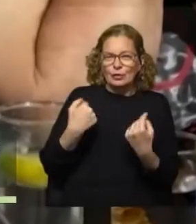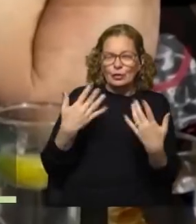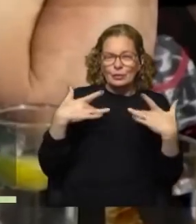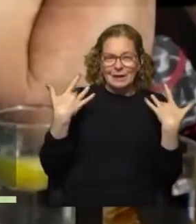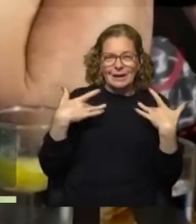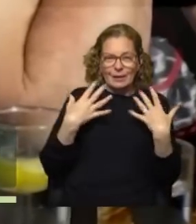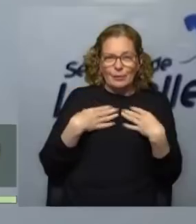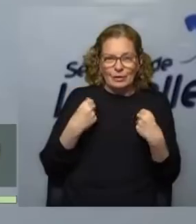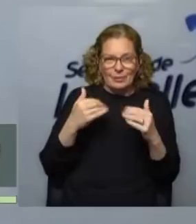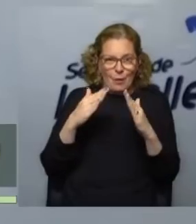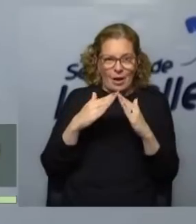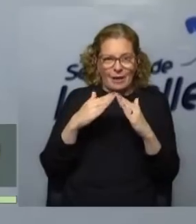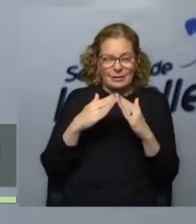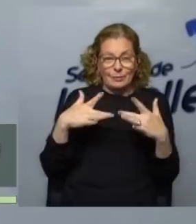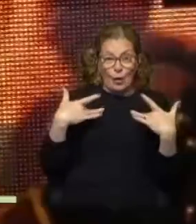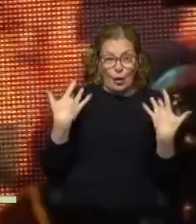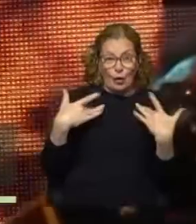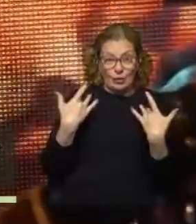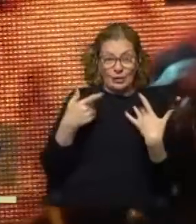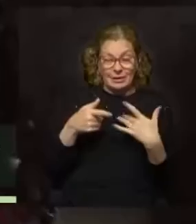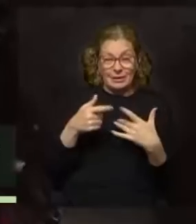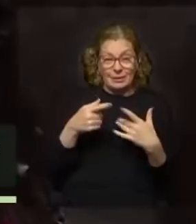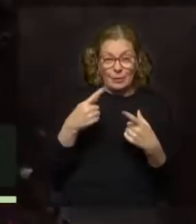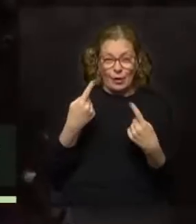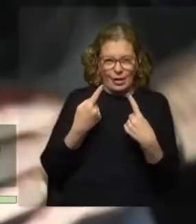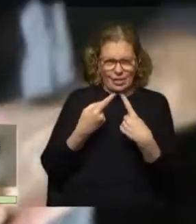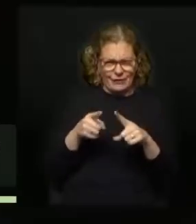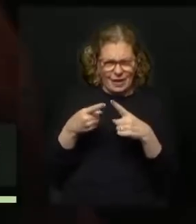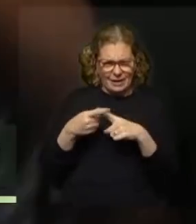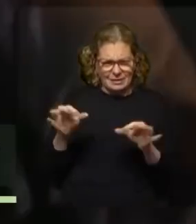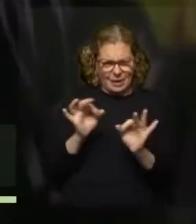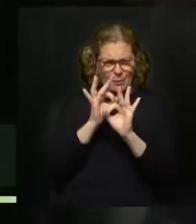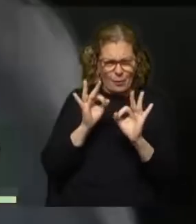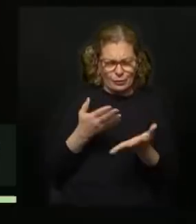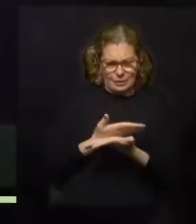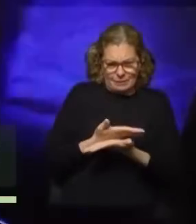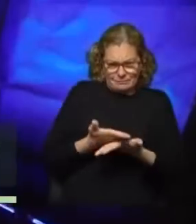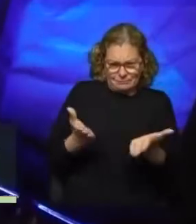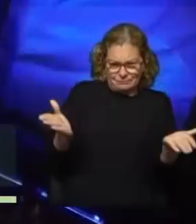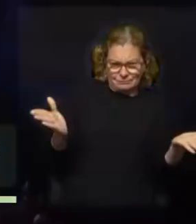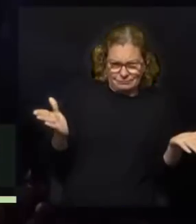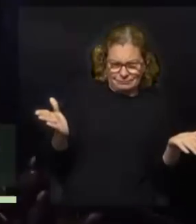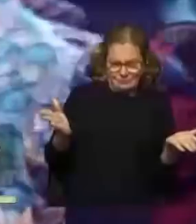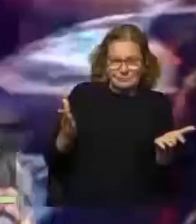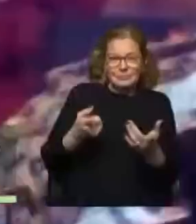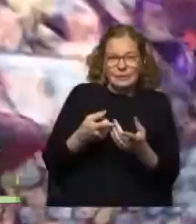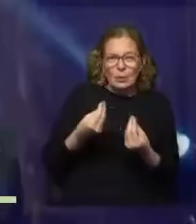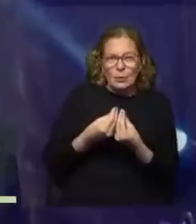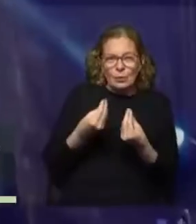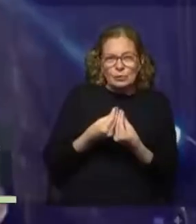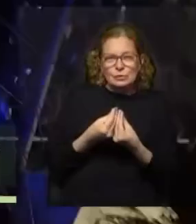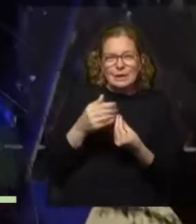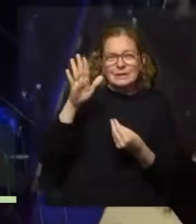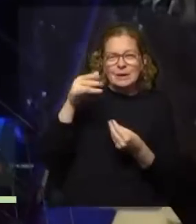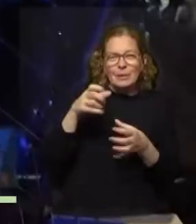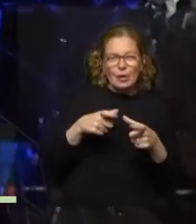una alegría nos sentimos en casa me pone muy contenta que haya universidad musical tan amplia que bueno hayan